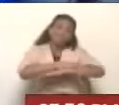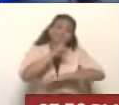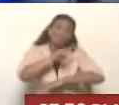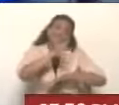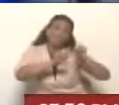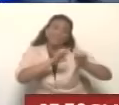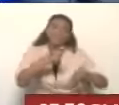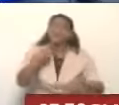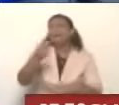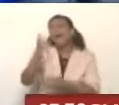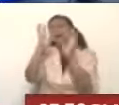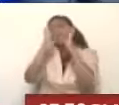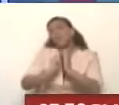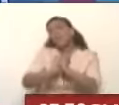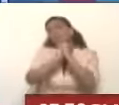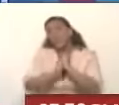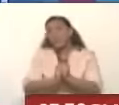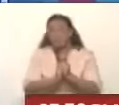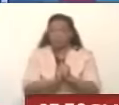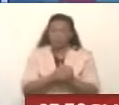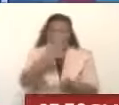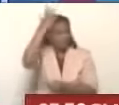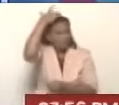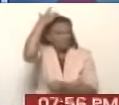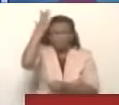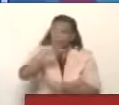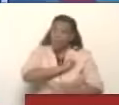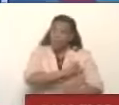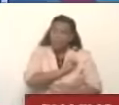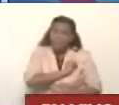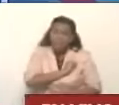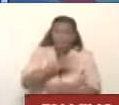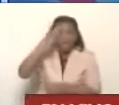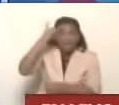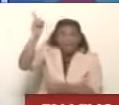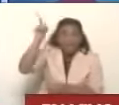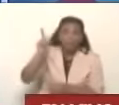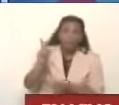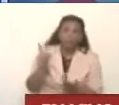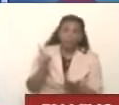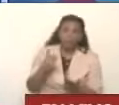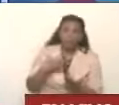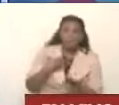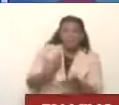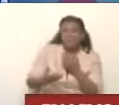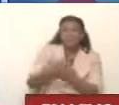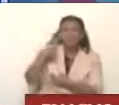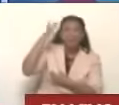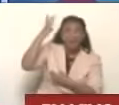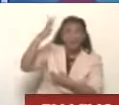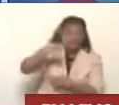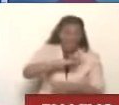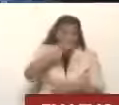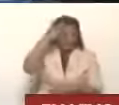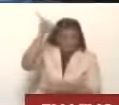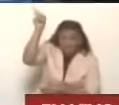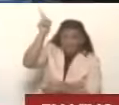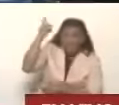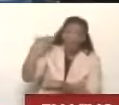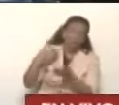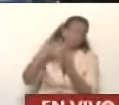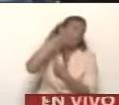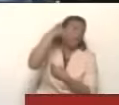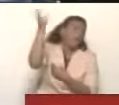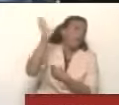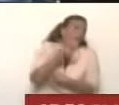de santos. No le temen a Dios. Creen que es mentira que Dios está ahí viendo todo. Ahí está. Yo